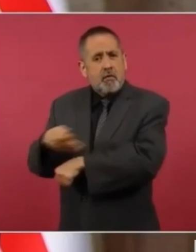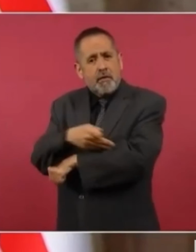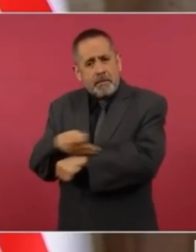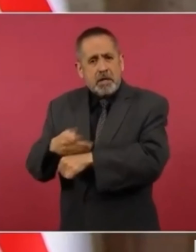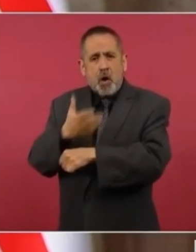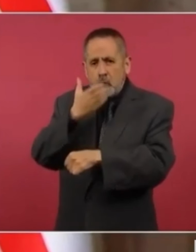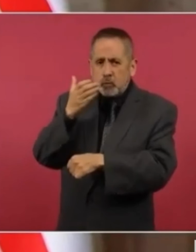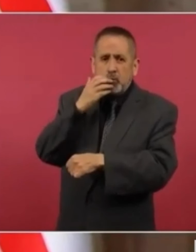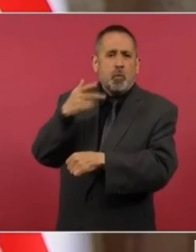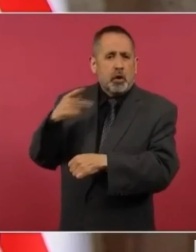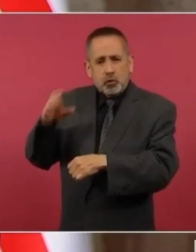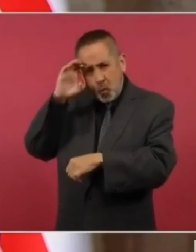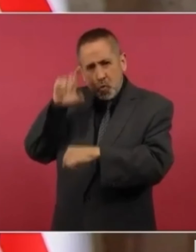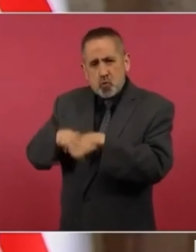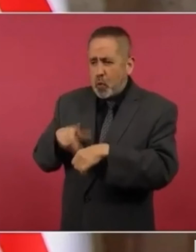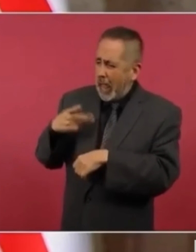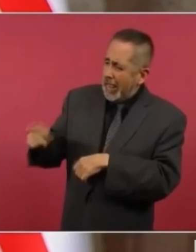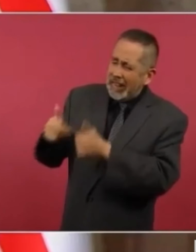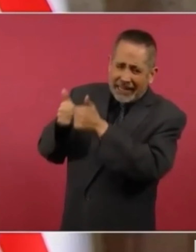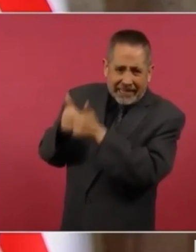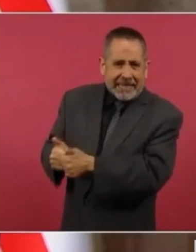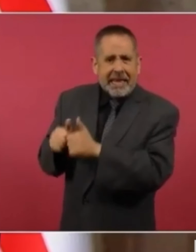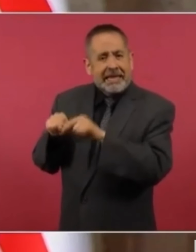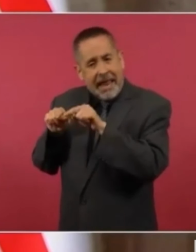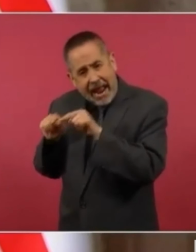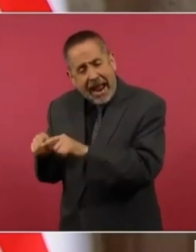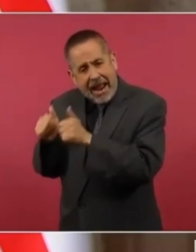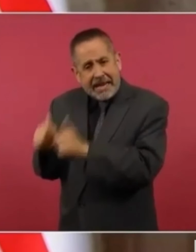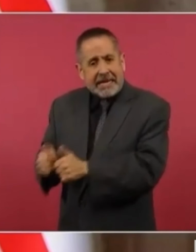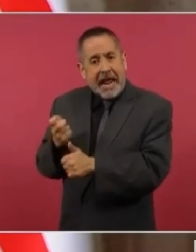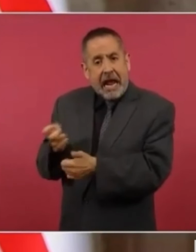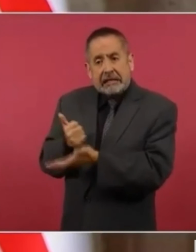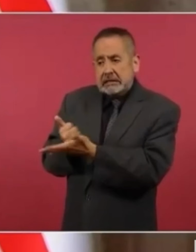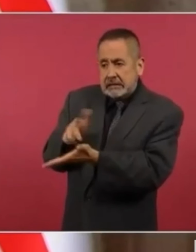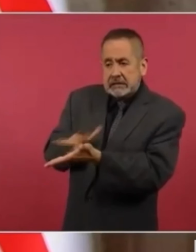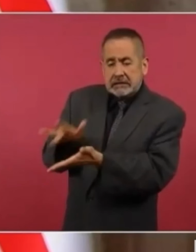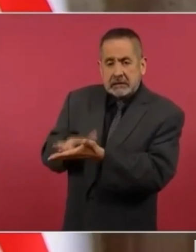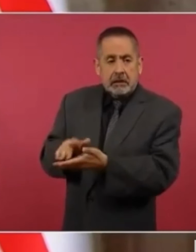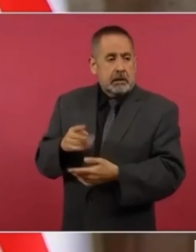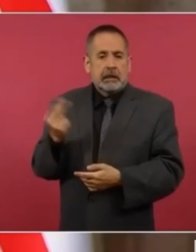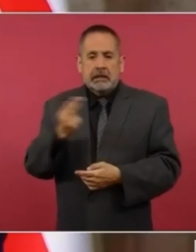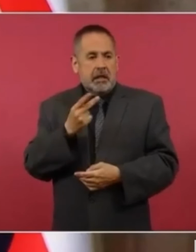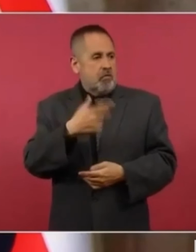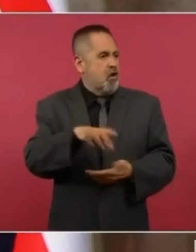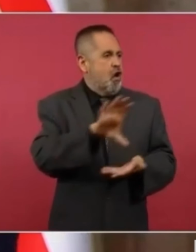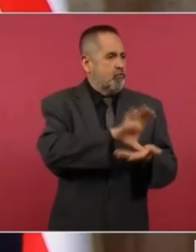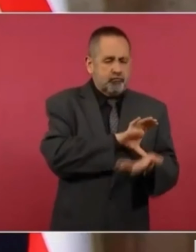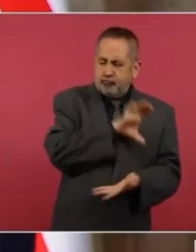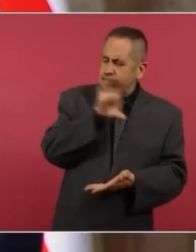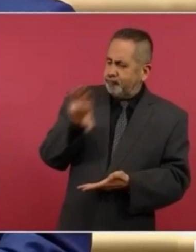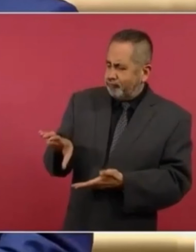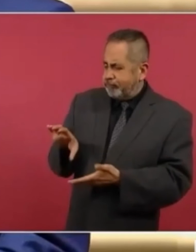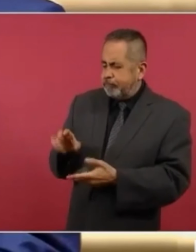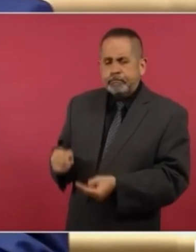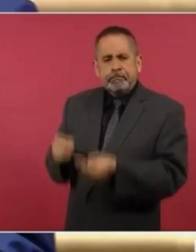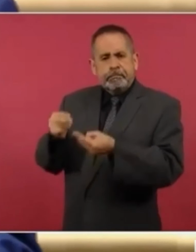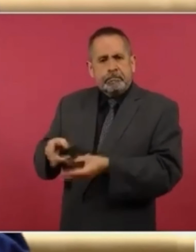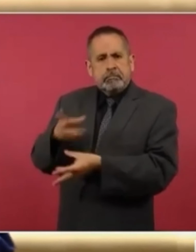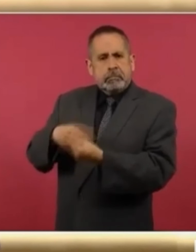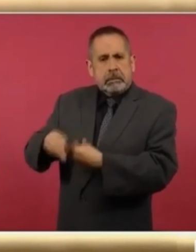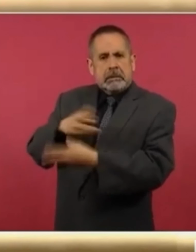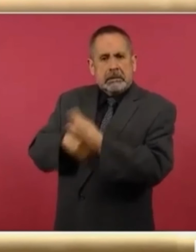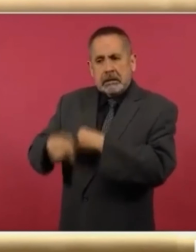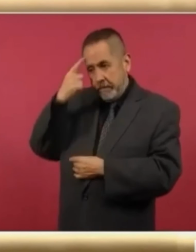sus costumbres, sus culturas, y que se necesita invertir en el